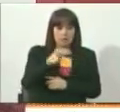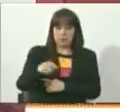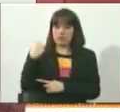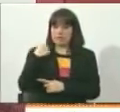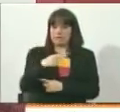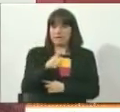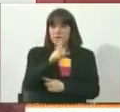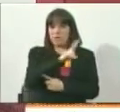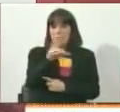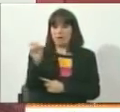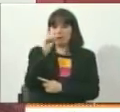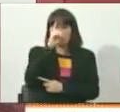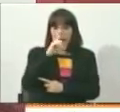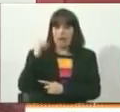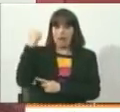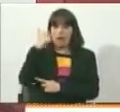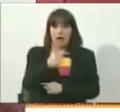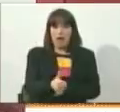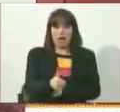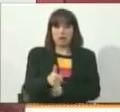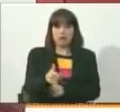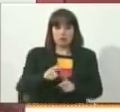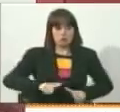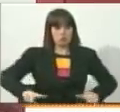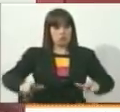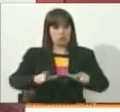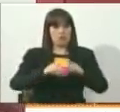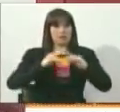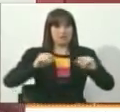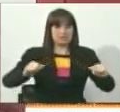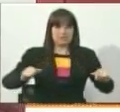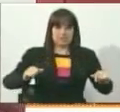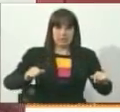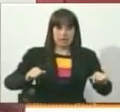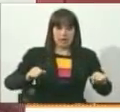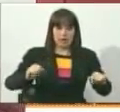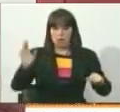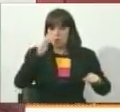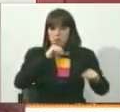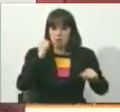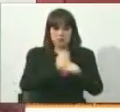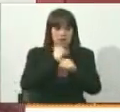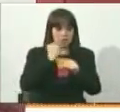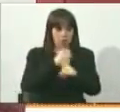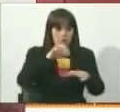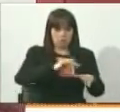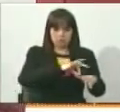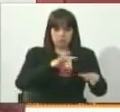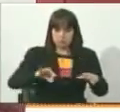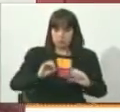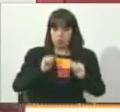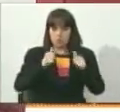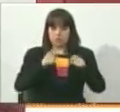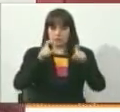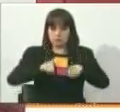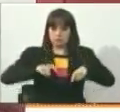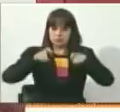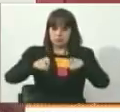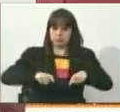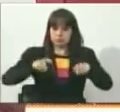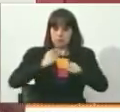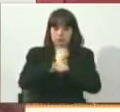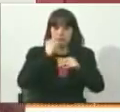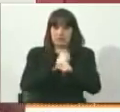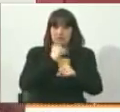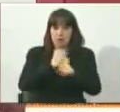años en un predio, en tierras que no están ociosas, y basta que se pongan unos campesinos a trabajar y siembren,